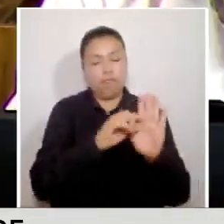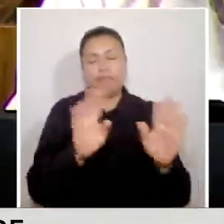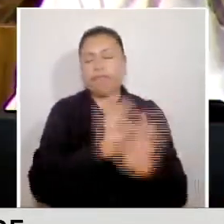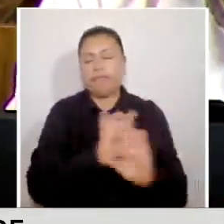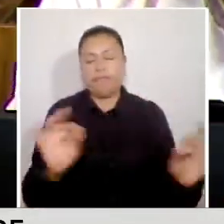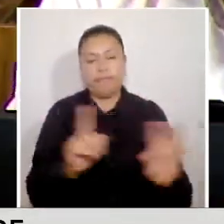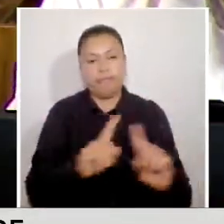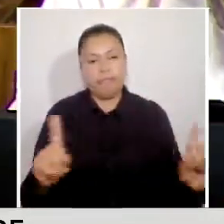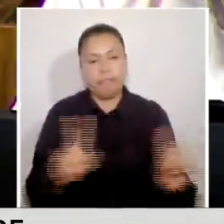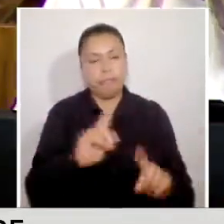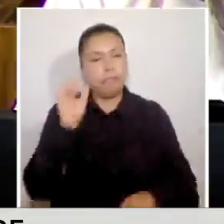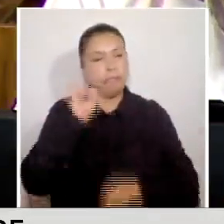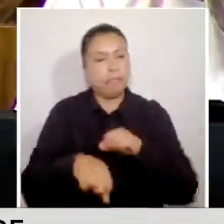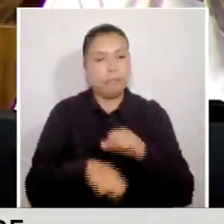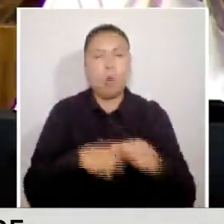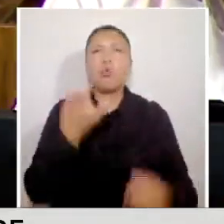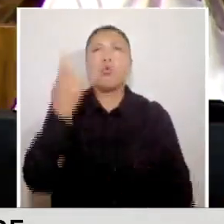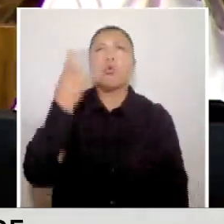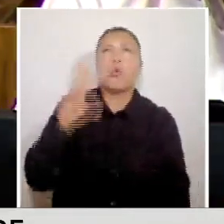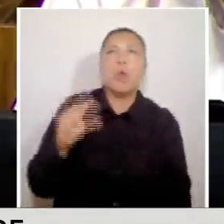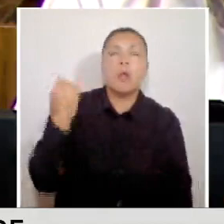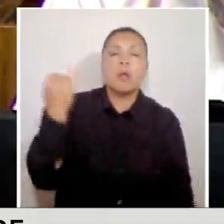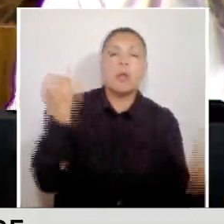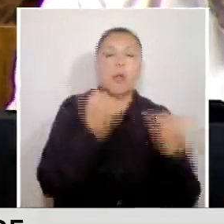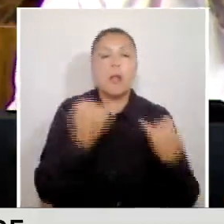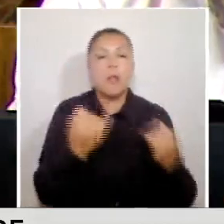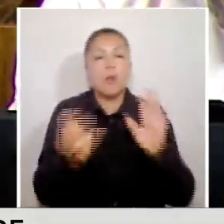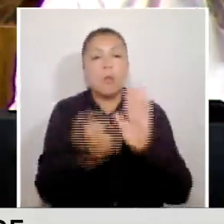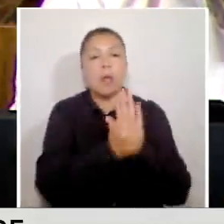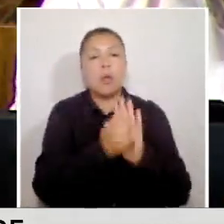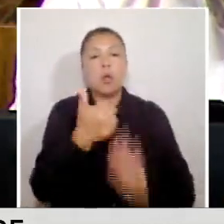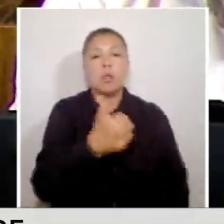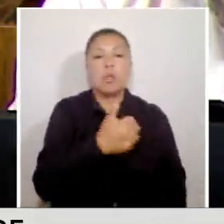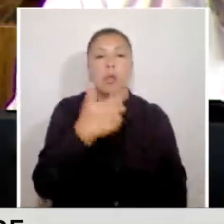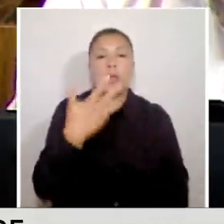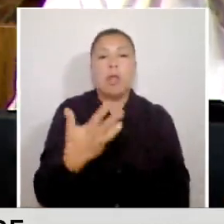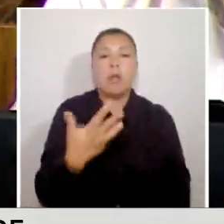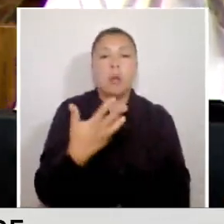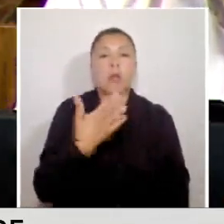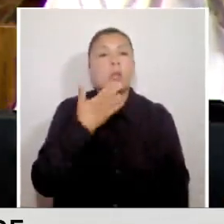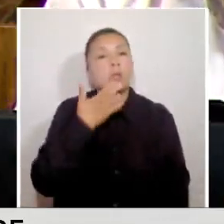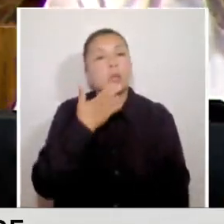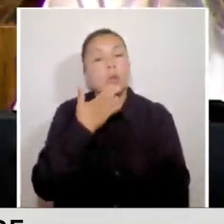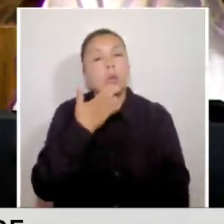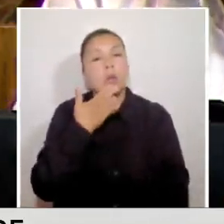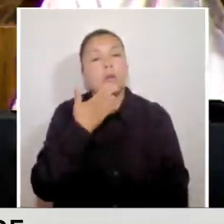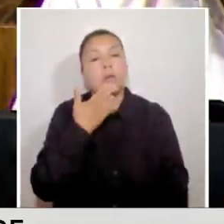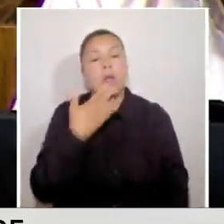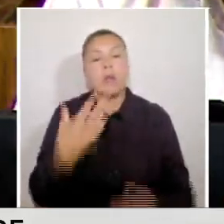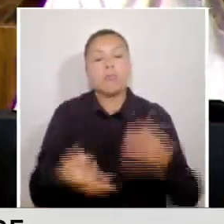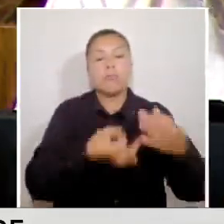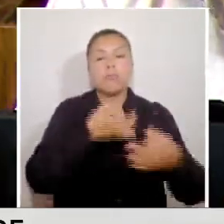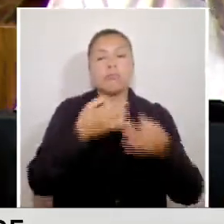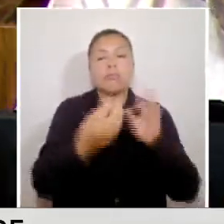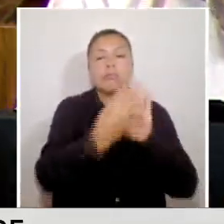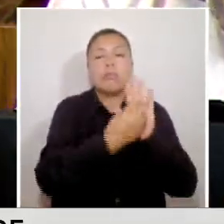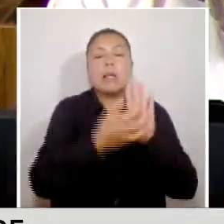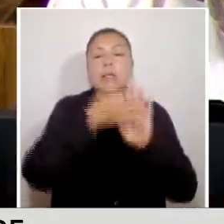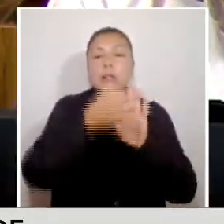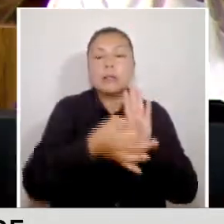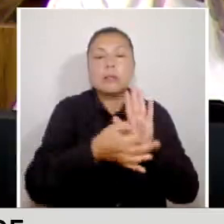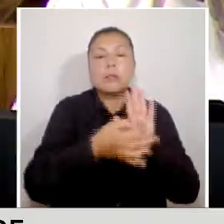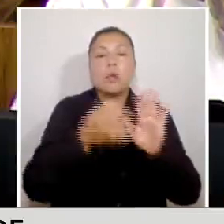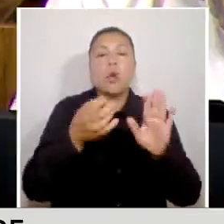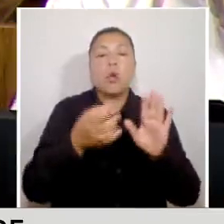inadmisible no solo en la forma que establece el artículo 69 sino que se exacerba lo que se ha denominado contrabando